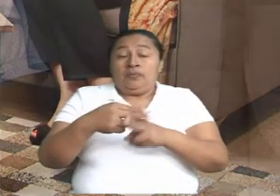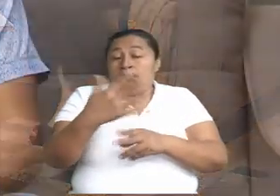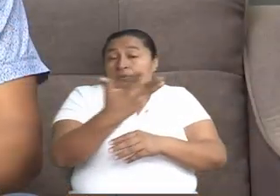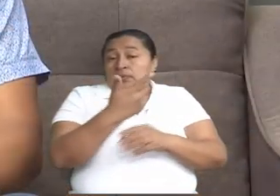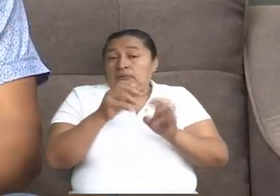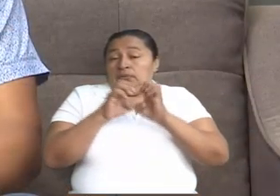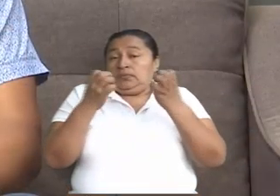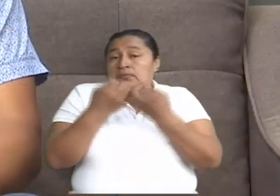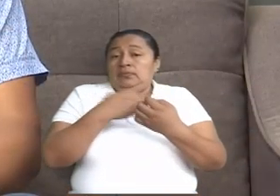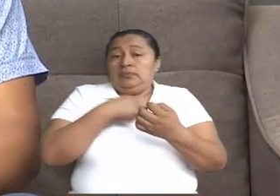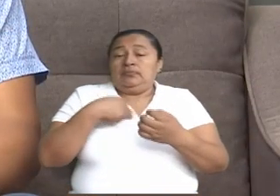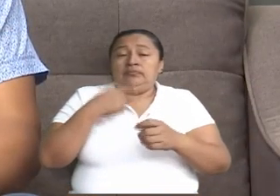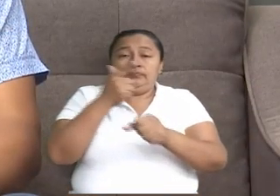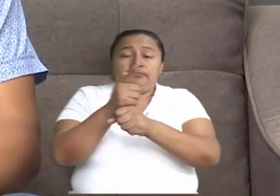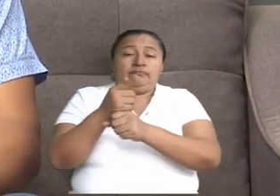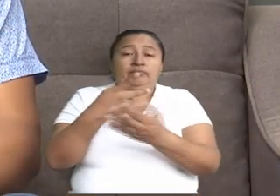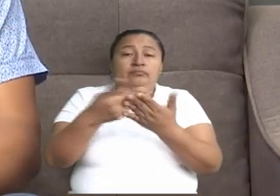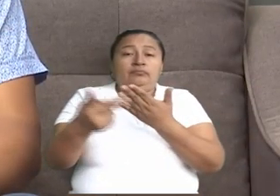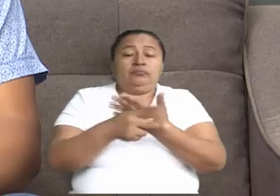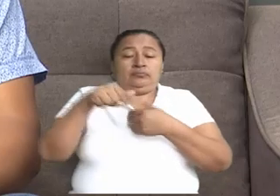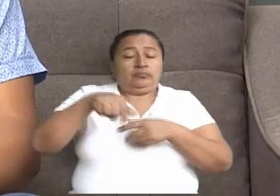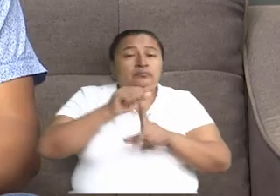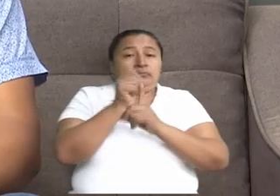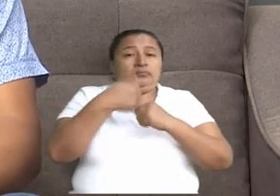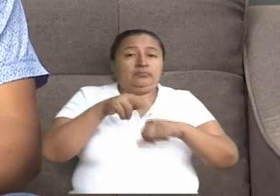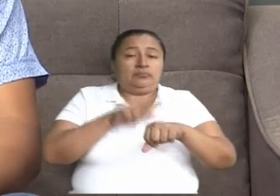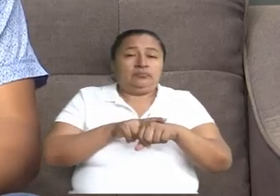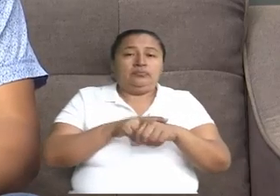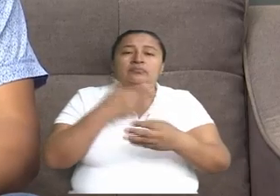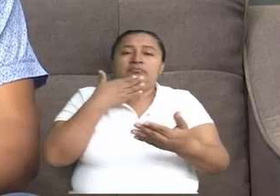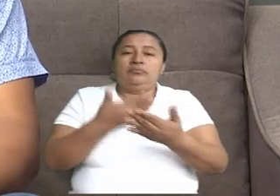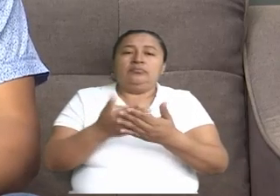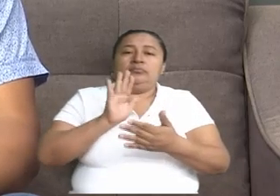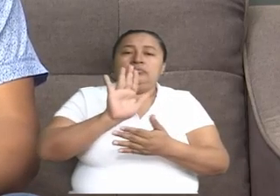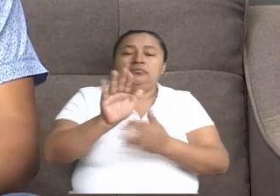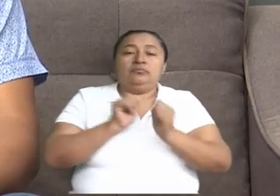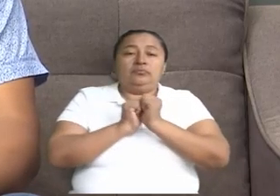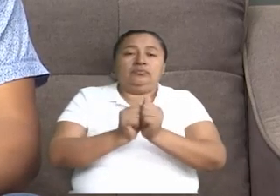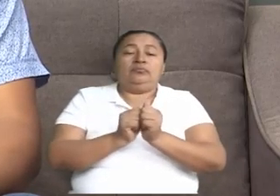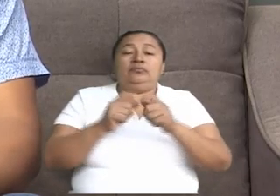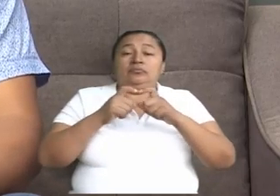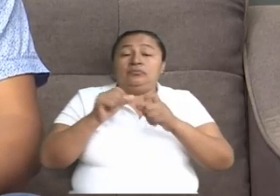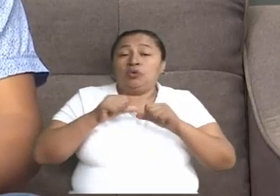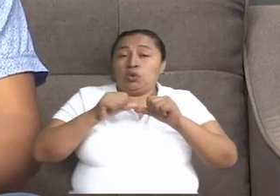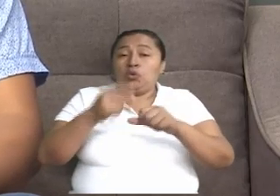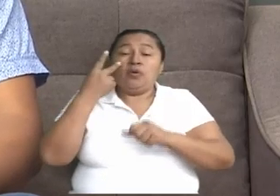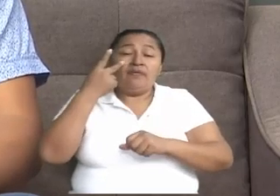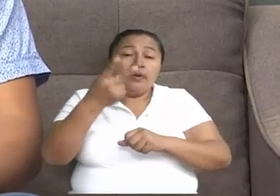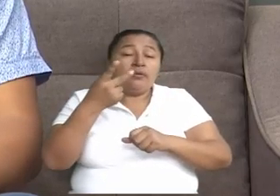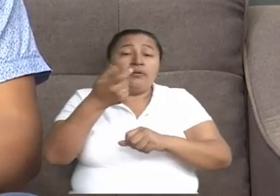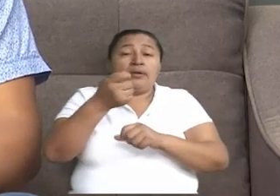que hace posible la transmisión de su programa desde el Parlamento, le agradecemos su compañía. Le invitamos a que se quede en sintonía del canal